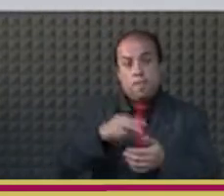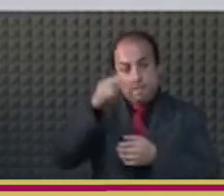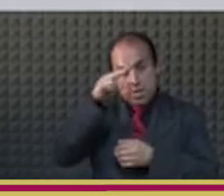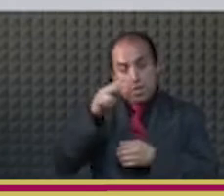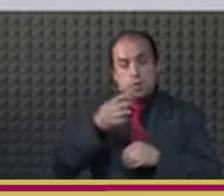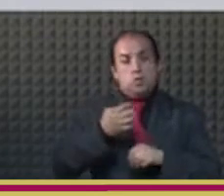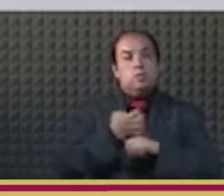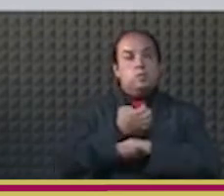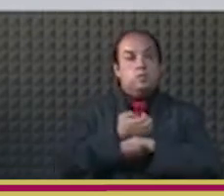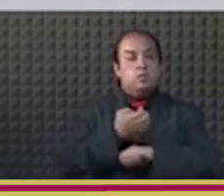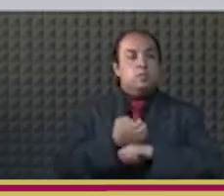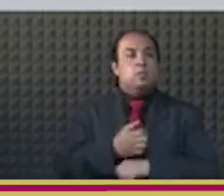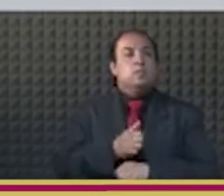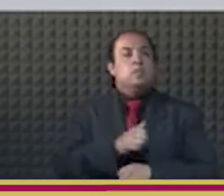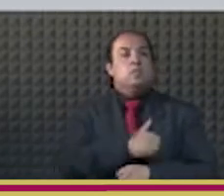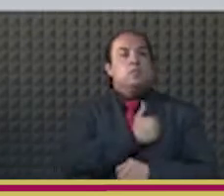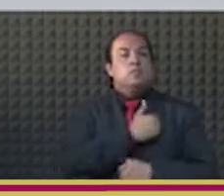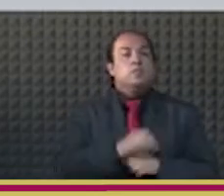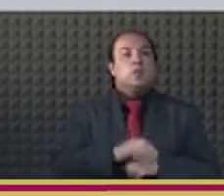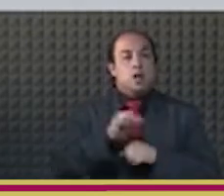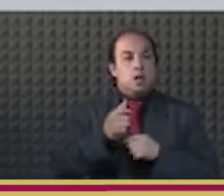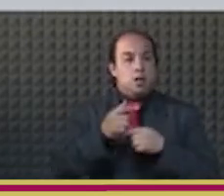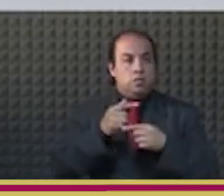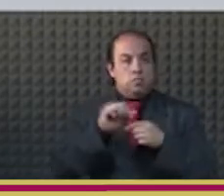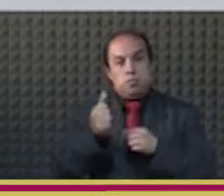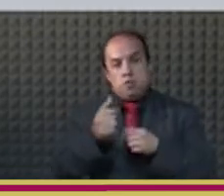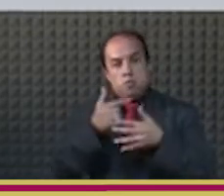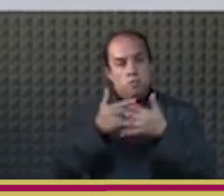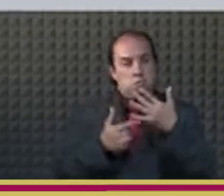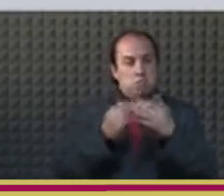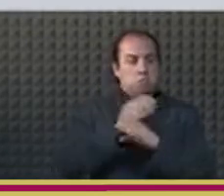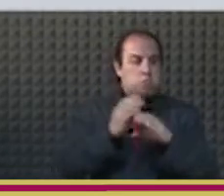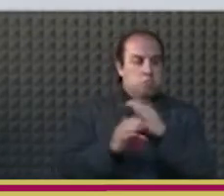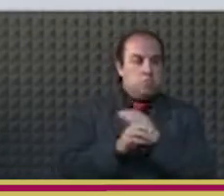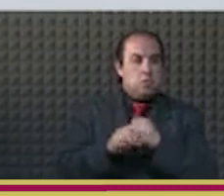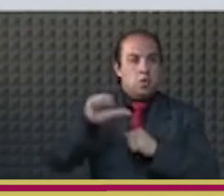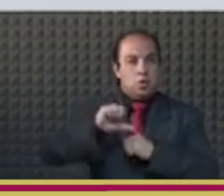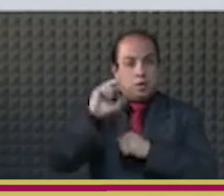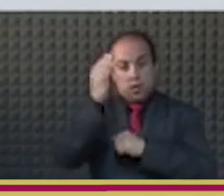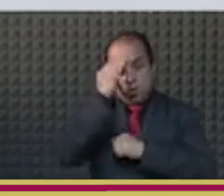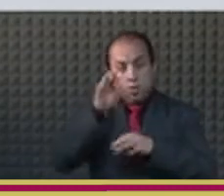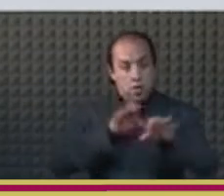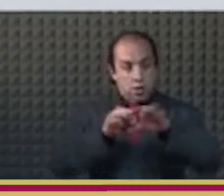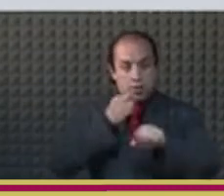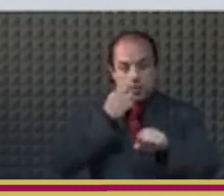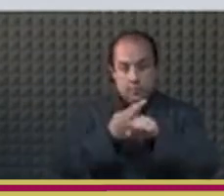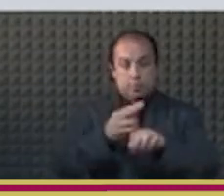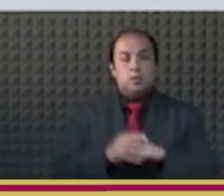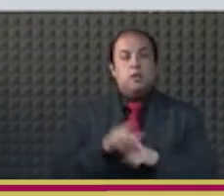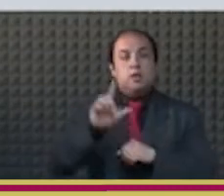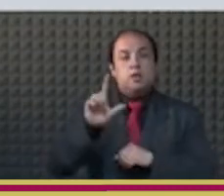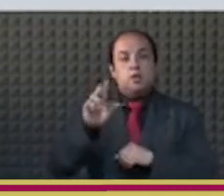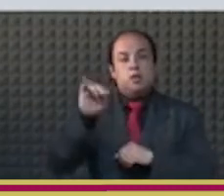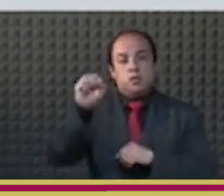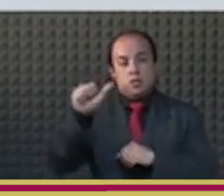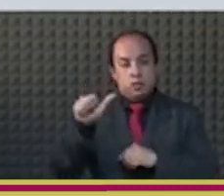Unidos-Canadá, entre otras medidas. Pero quiero hacer aquí un reconocimiento a la labor de la secretaria Luisa